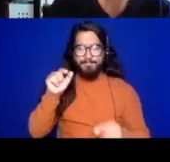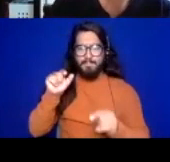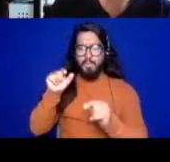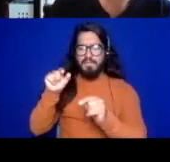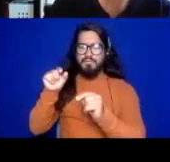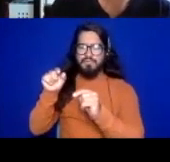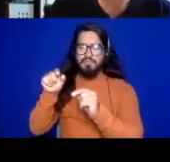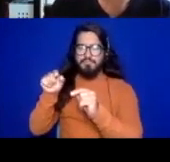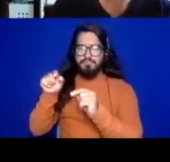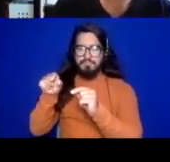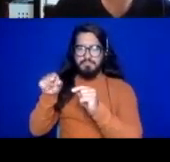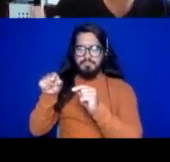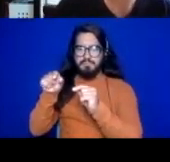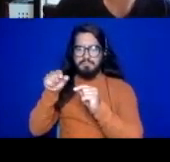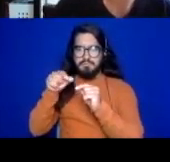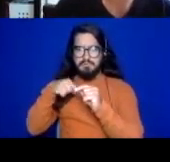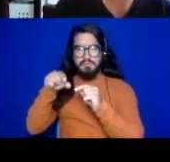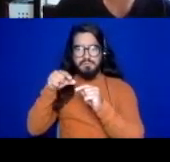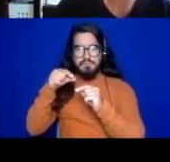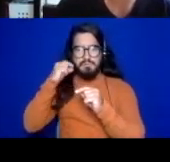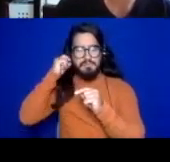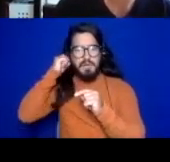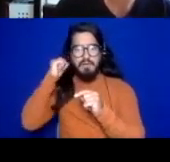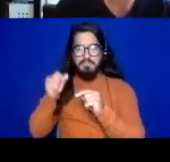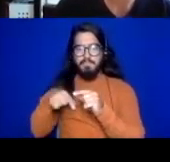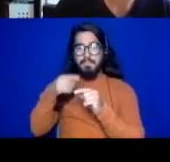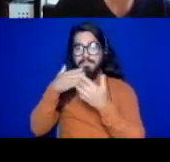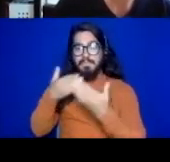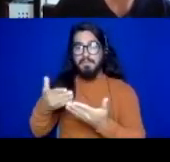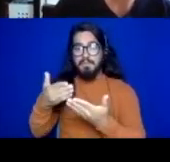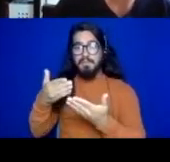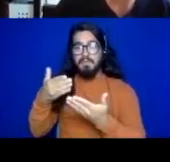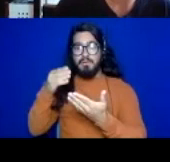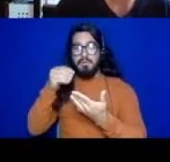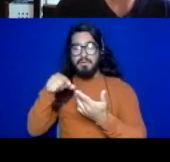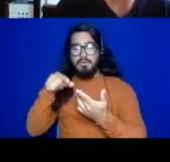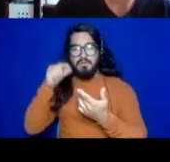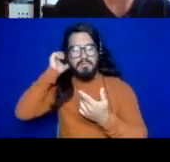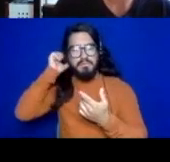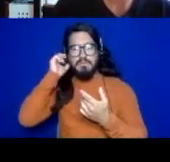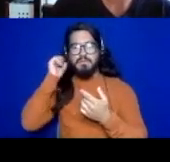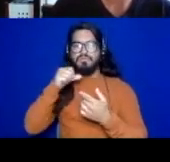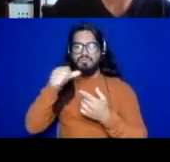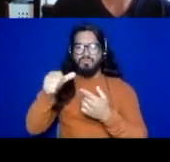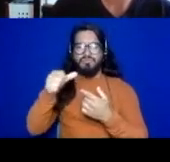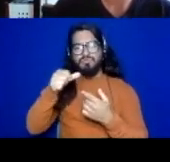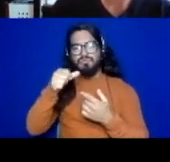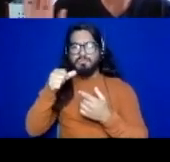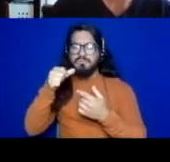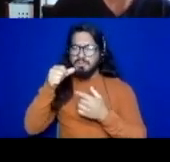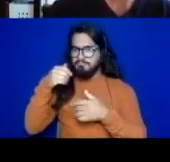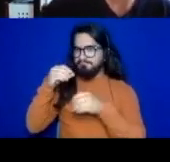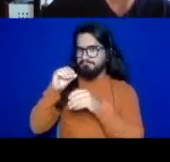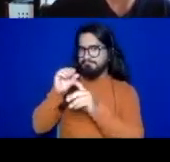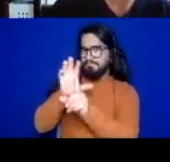suficiente común que las personas están reemplazando sus teléfonos o tienen un teléfono nuevo y se